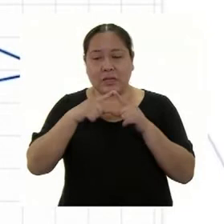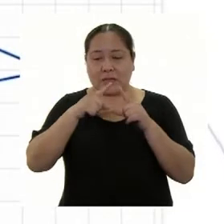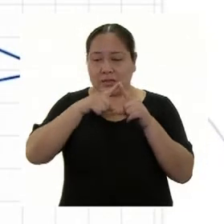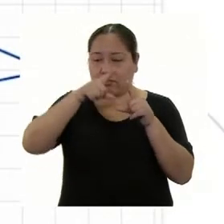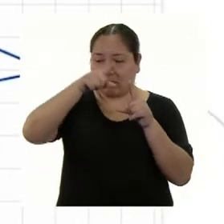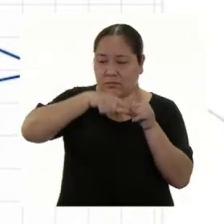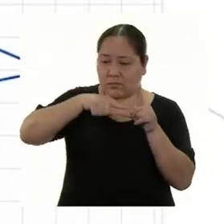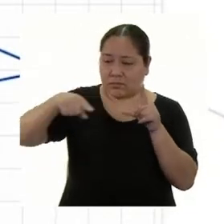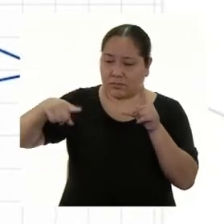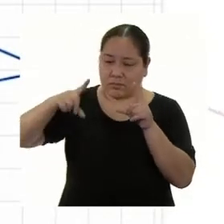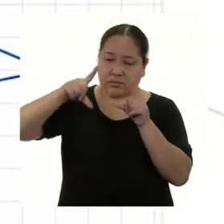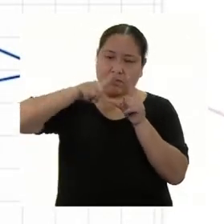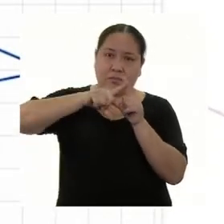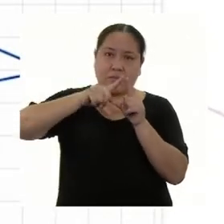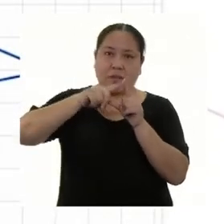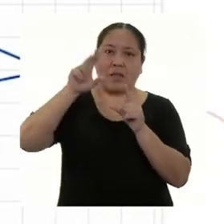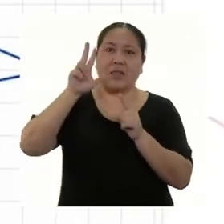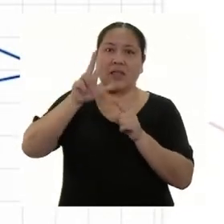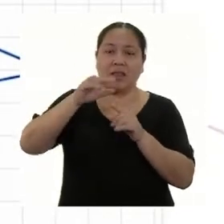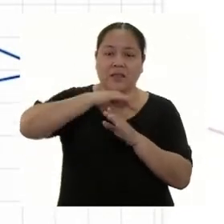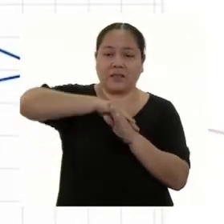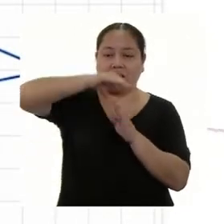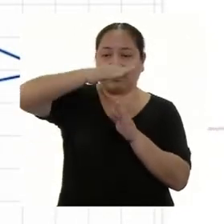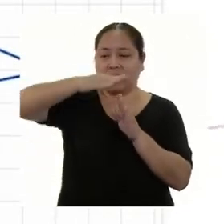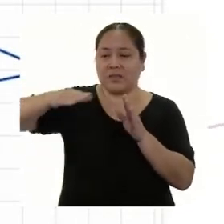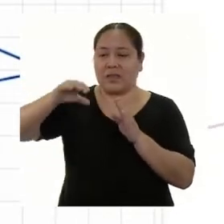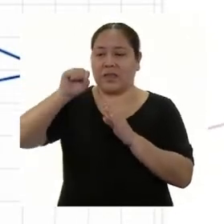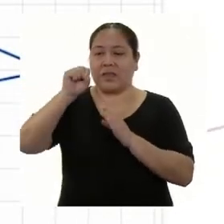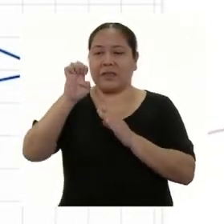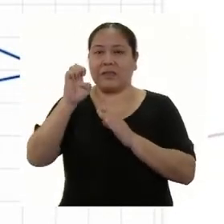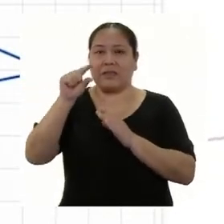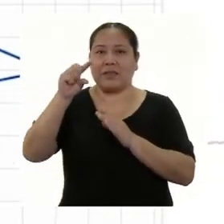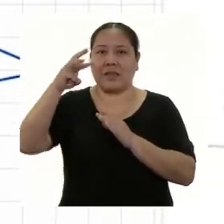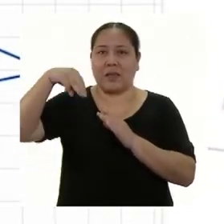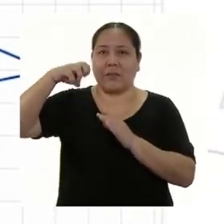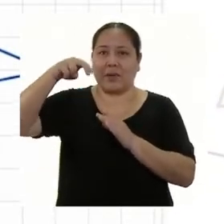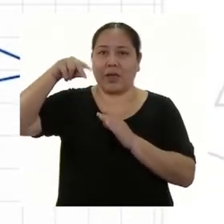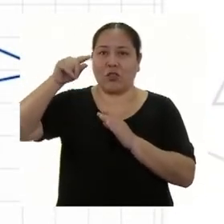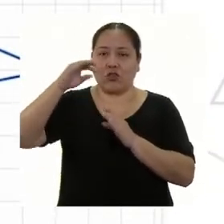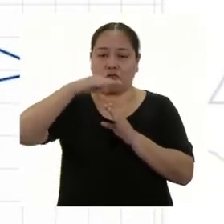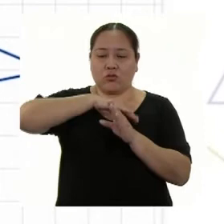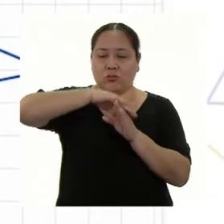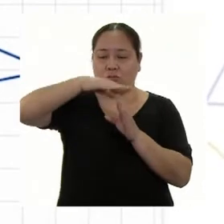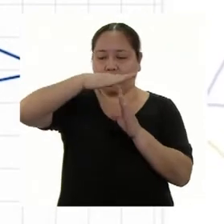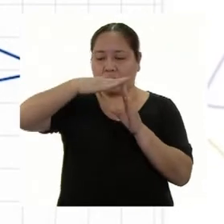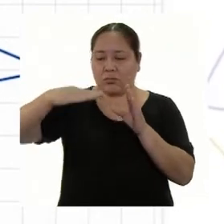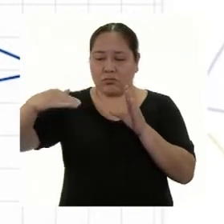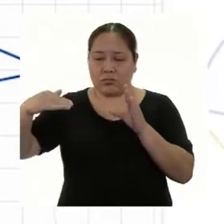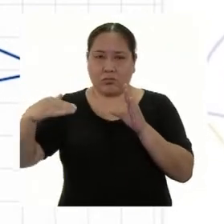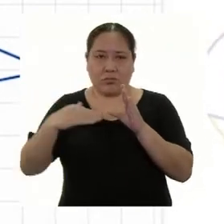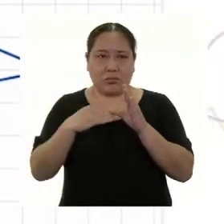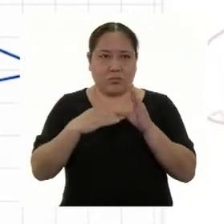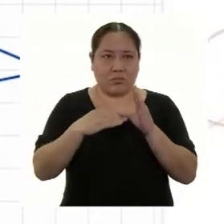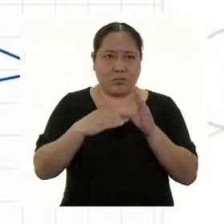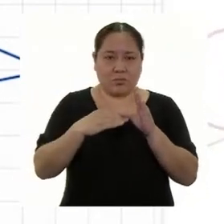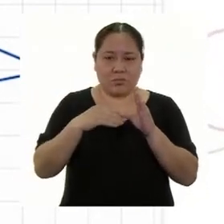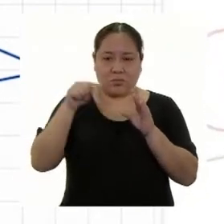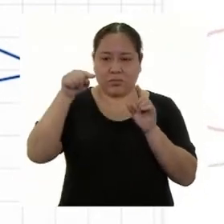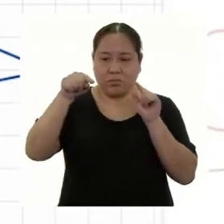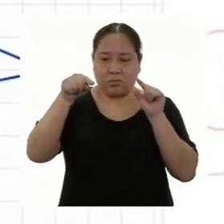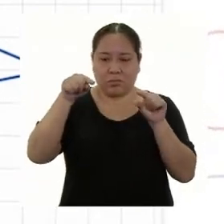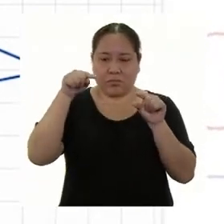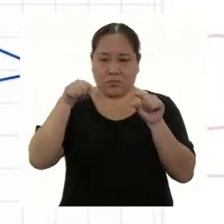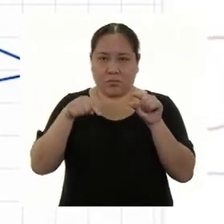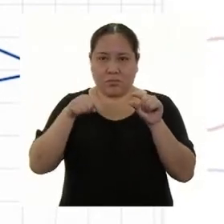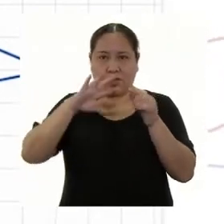del plano delimitada por 3 segmentos que se cortan 2 a 2 en sus extremos, en cuyos lados podemos encontrar